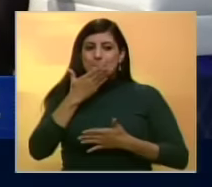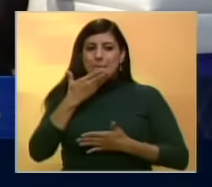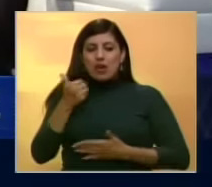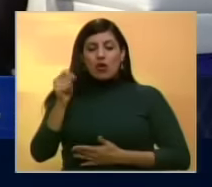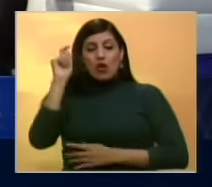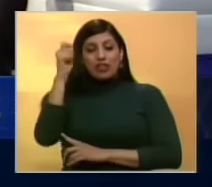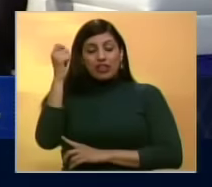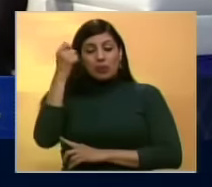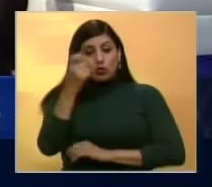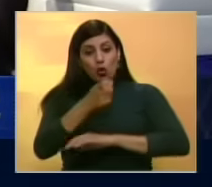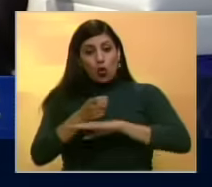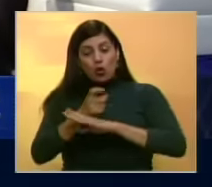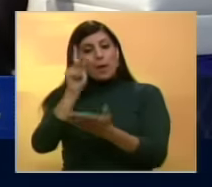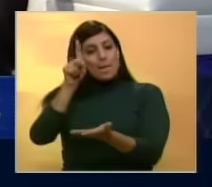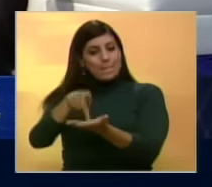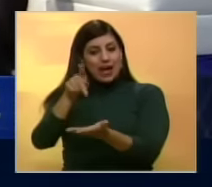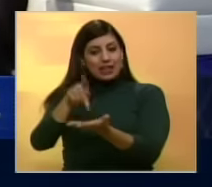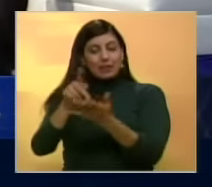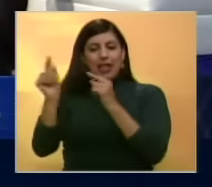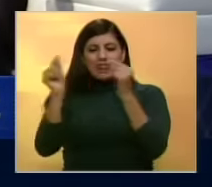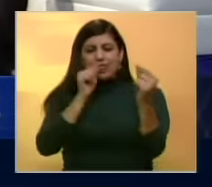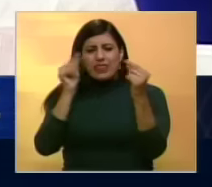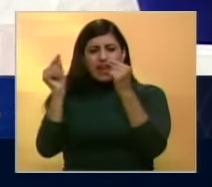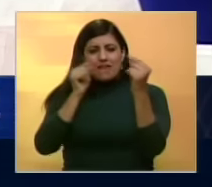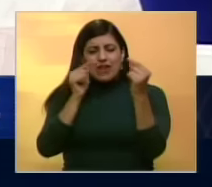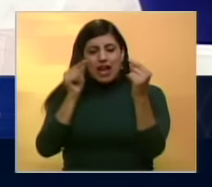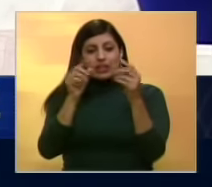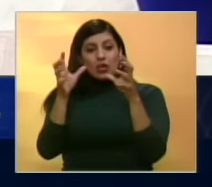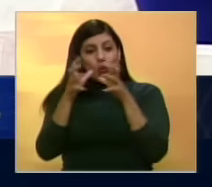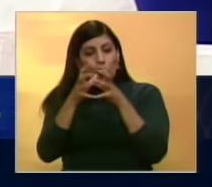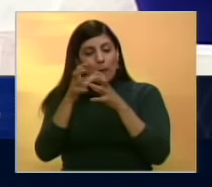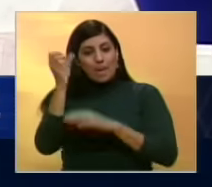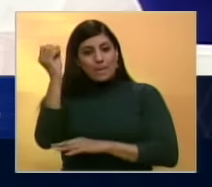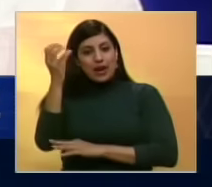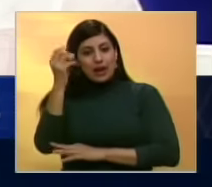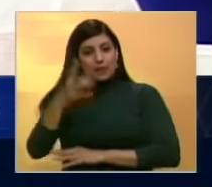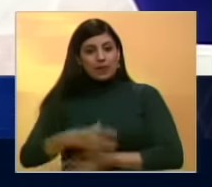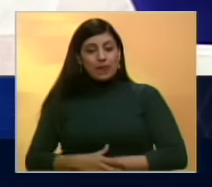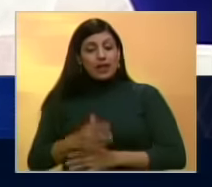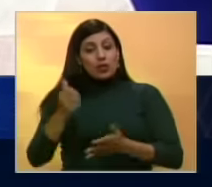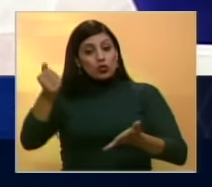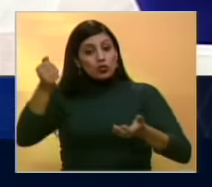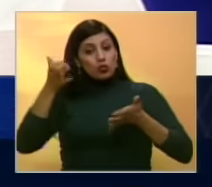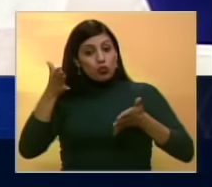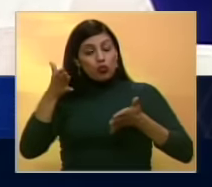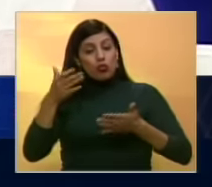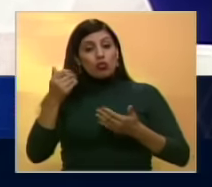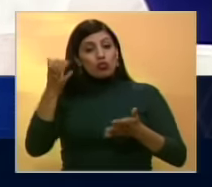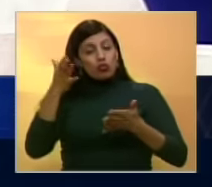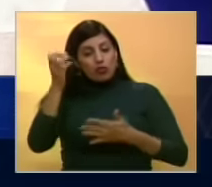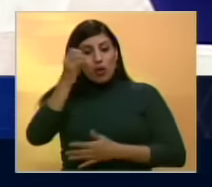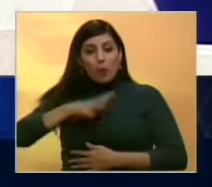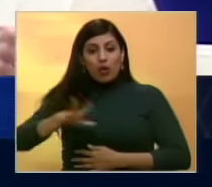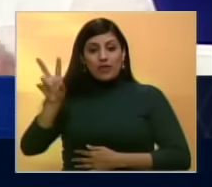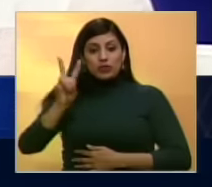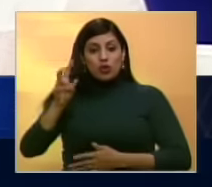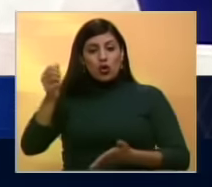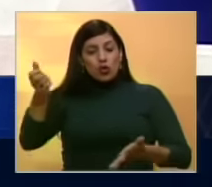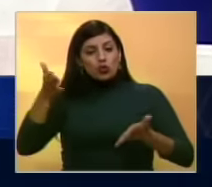diputados oficialistas participen en un debate con su contraparte parlamentaria fue un triunfo en este caso un triunfo para el pueblo venezolano un